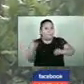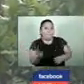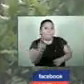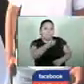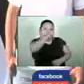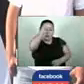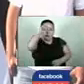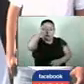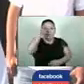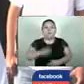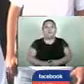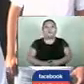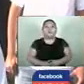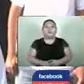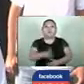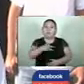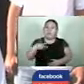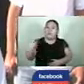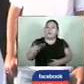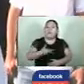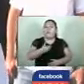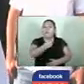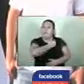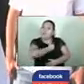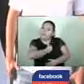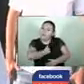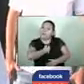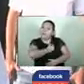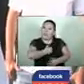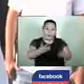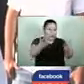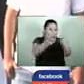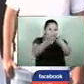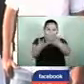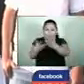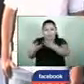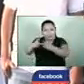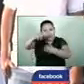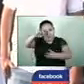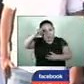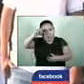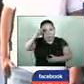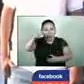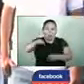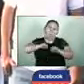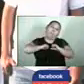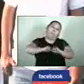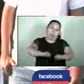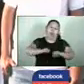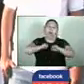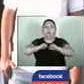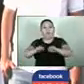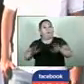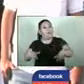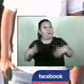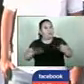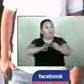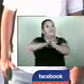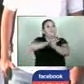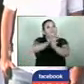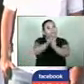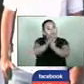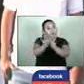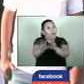laboral. Estamos sufriendo la pérdida de muchos compañeros trabajadores que están falleciendo a causa de COVID-19